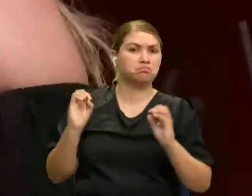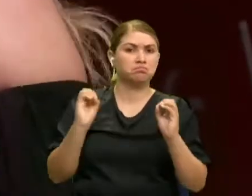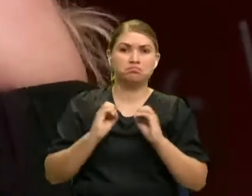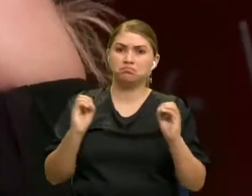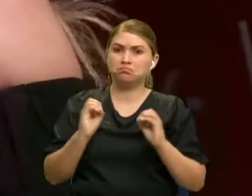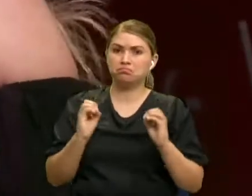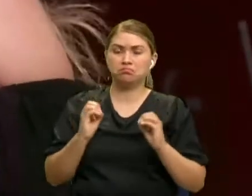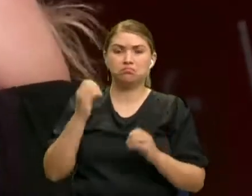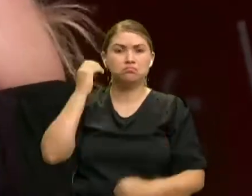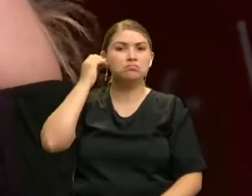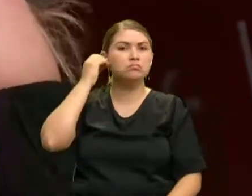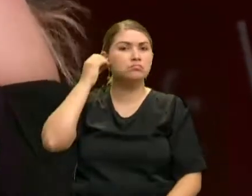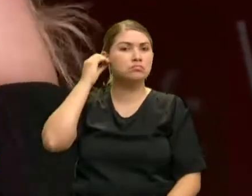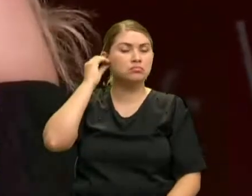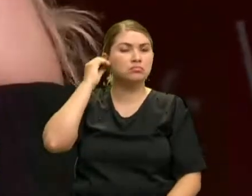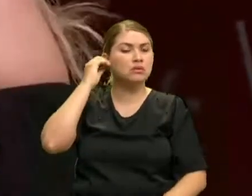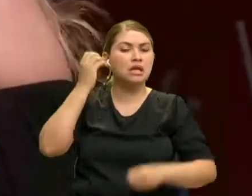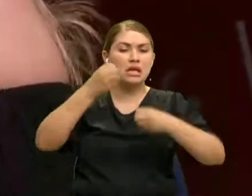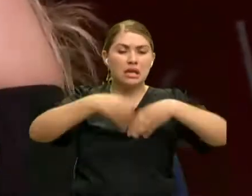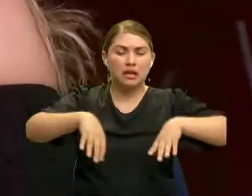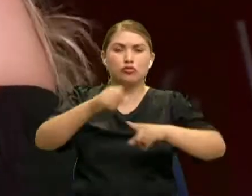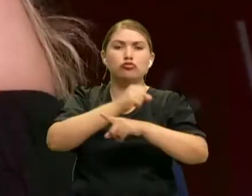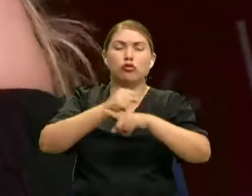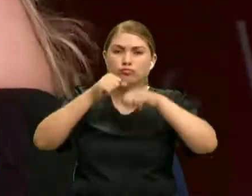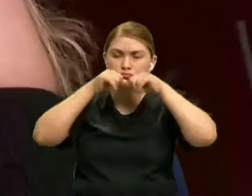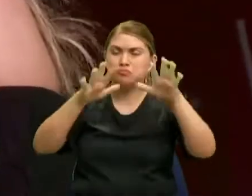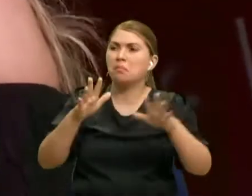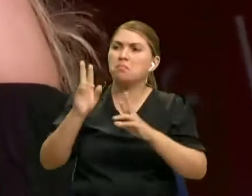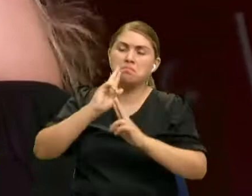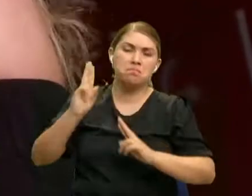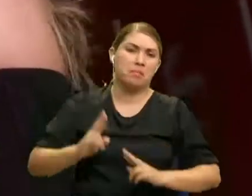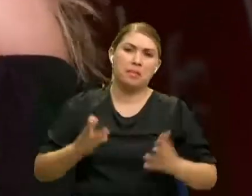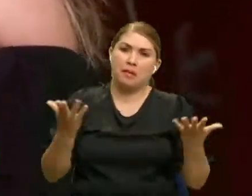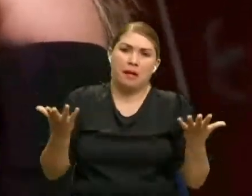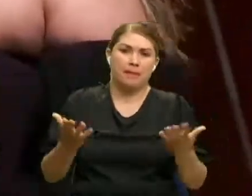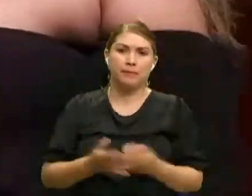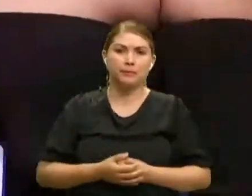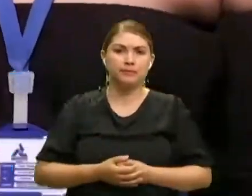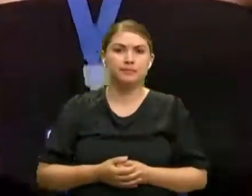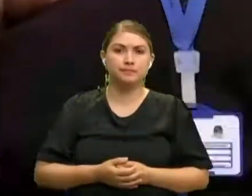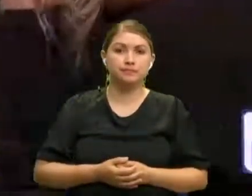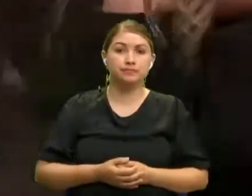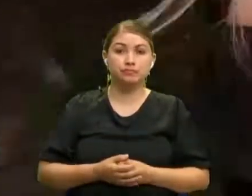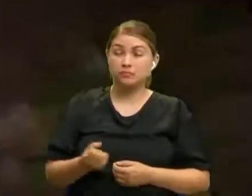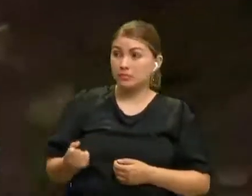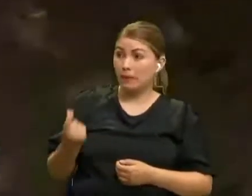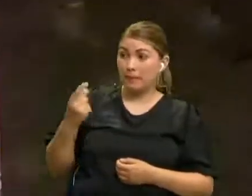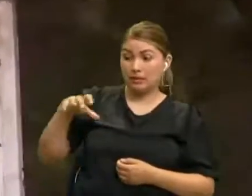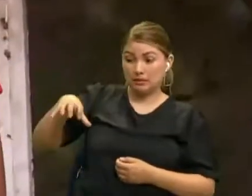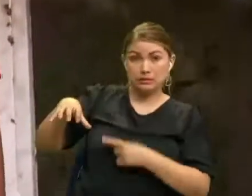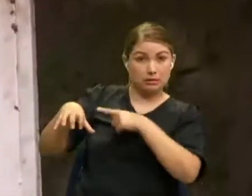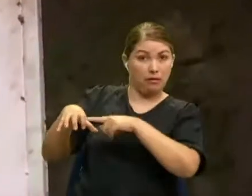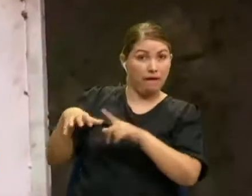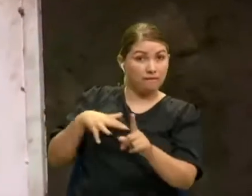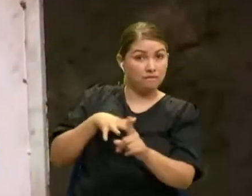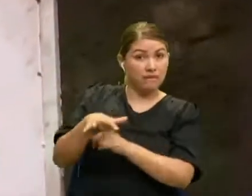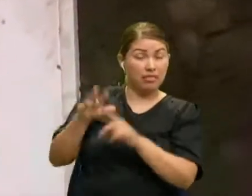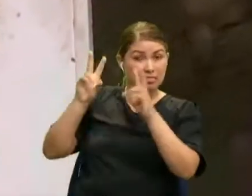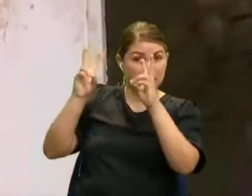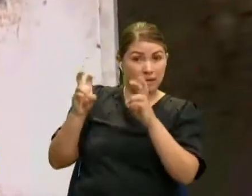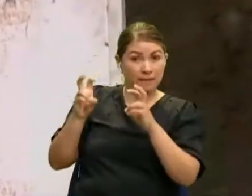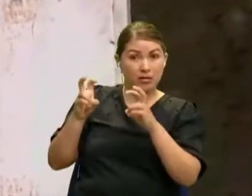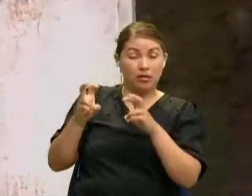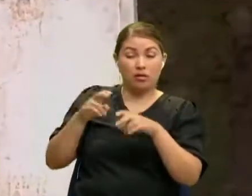respuesta. Nos hemos pronunciado en redes sociales y tampoco. Pues miren, es que precisamente este no es el único sector que se está viendo afectado por temas